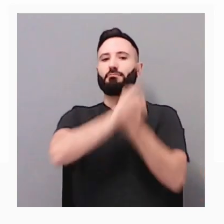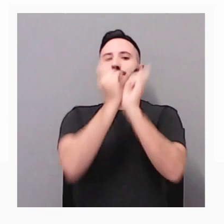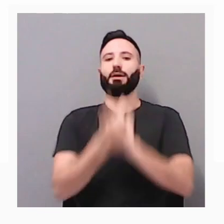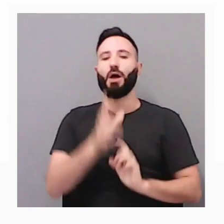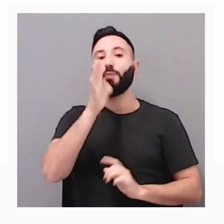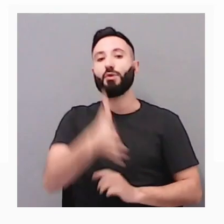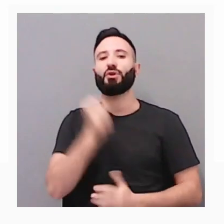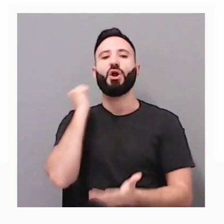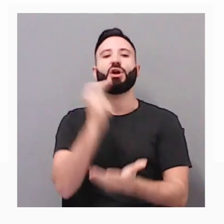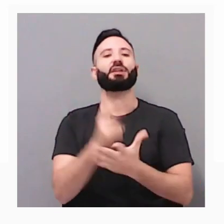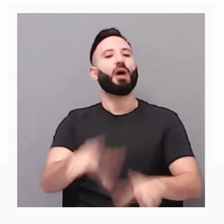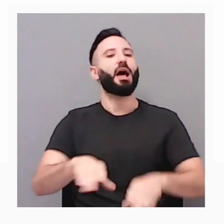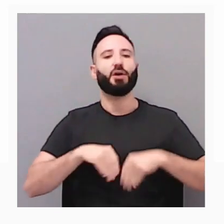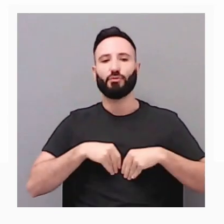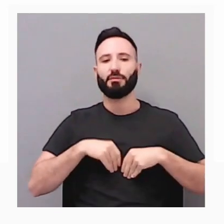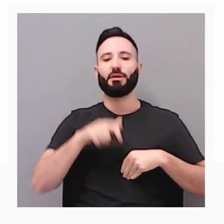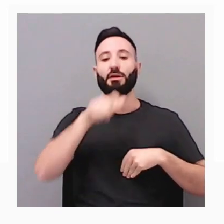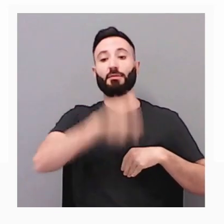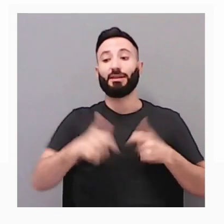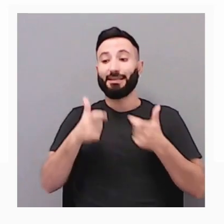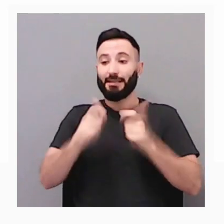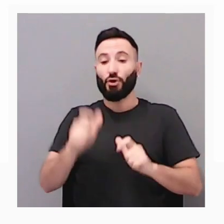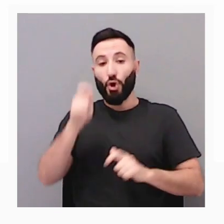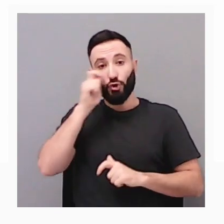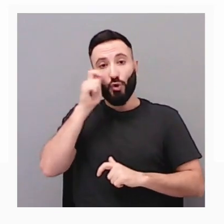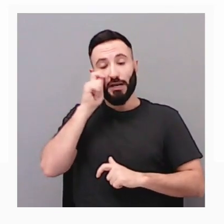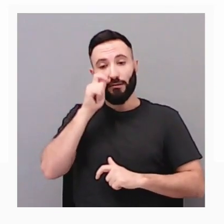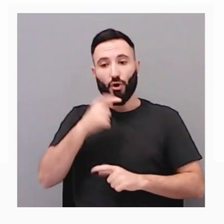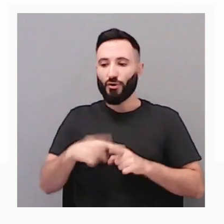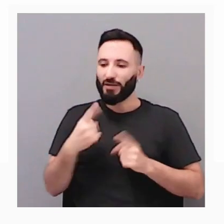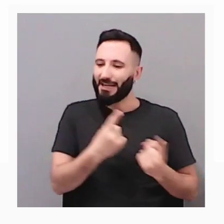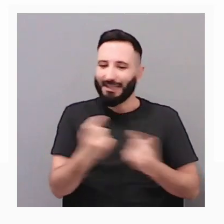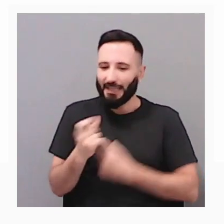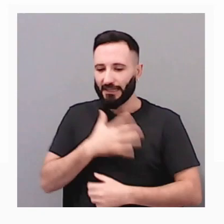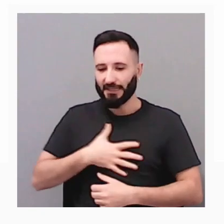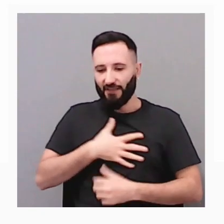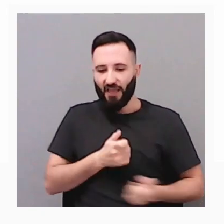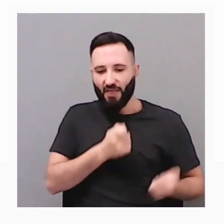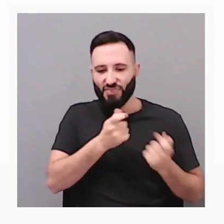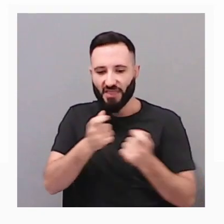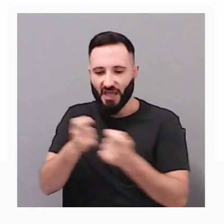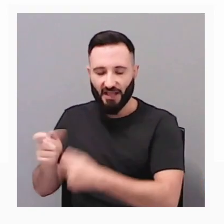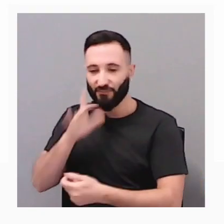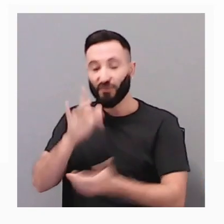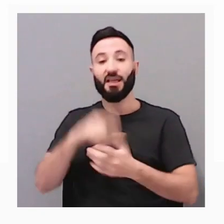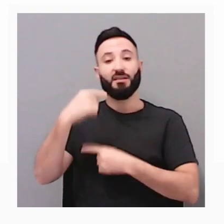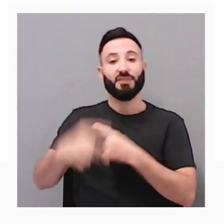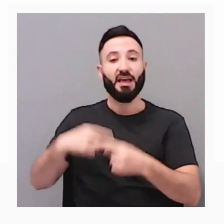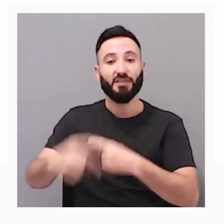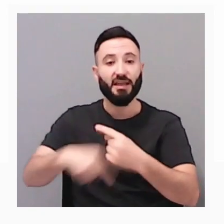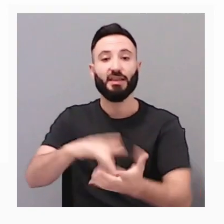tanto, de satisfacer las necesidades de un sector turístico que cada día necesita profesionales adecuados a la demanda de los turistas que